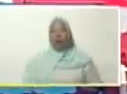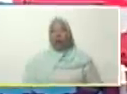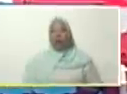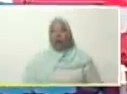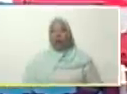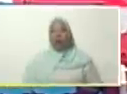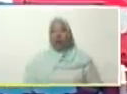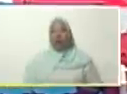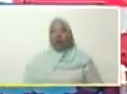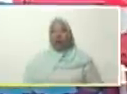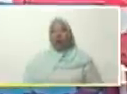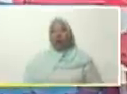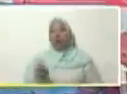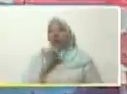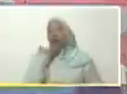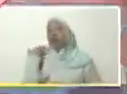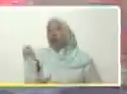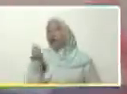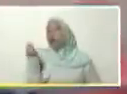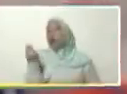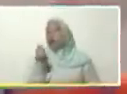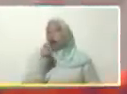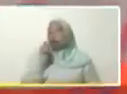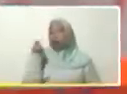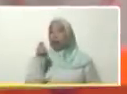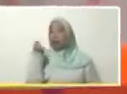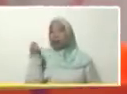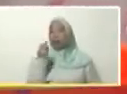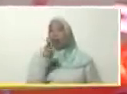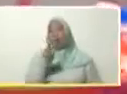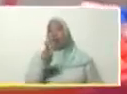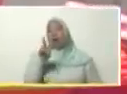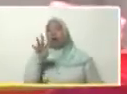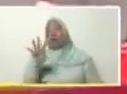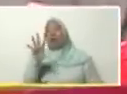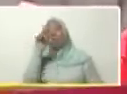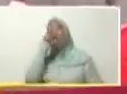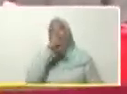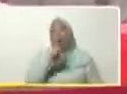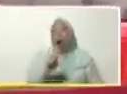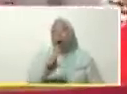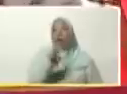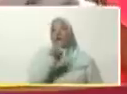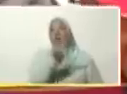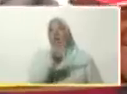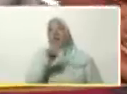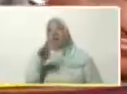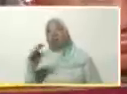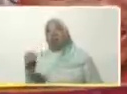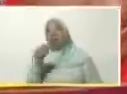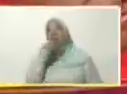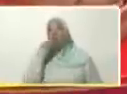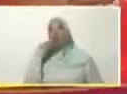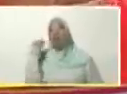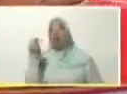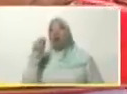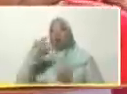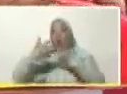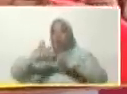Quizás, bueno, aquí está la juventud más joven. La juventud que tiene 20, 25 años. Vamos a darle un aplauso a la juventud